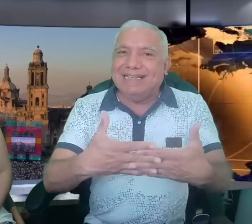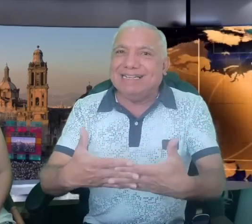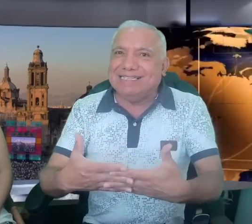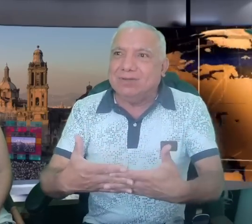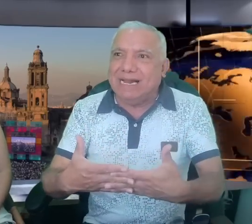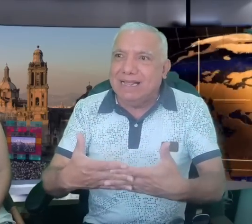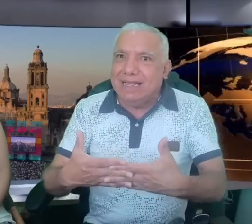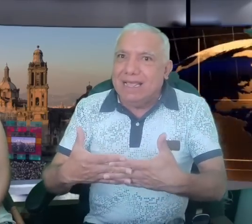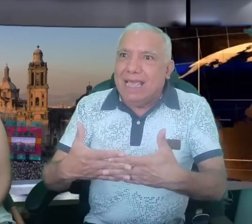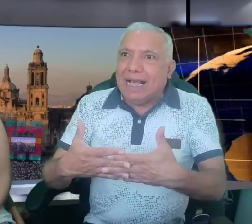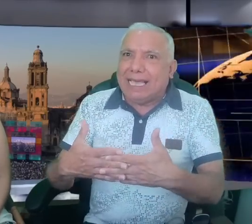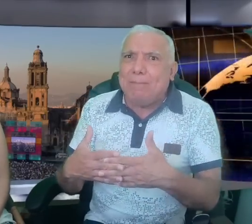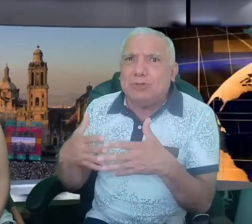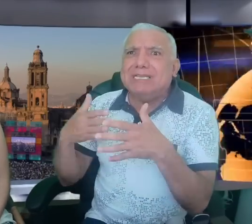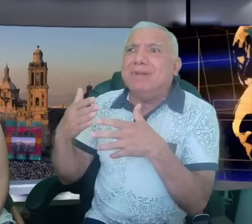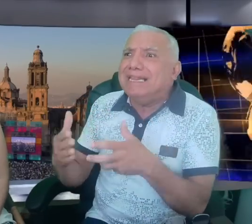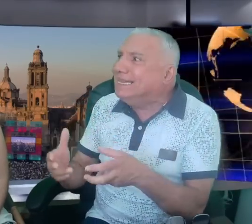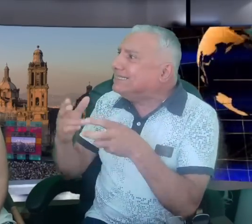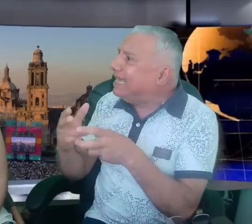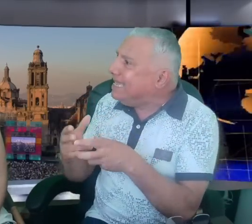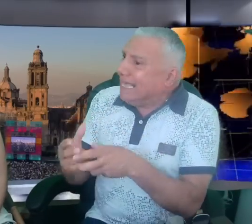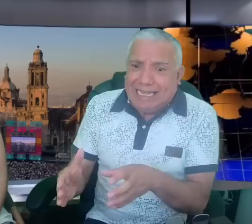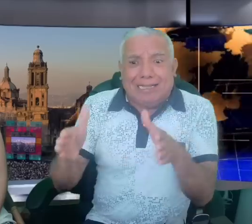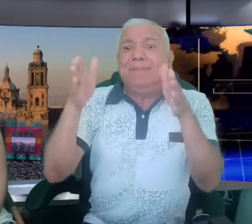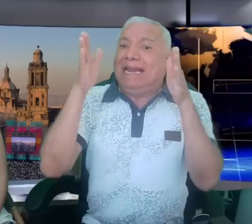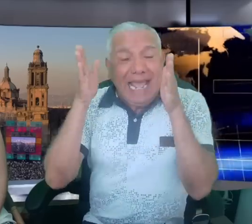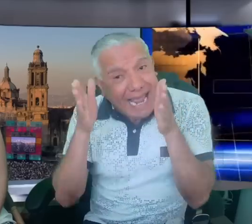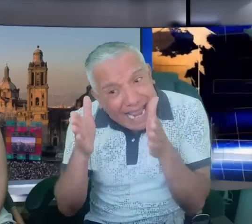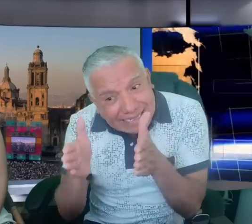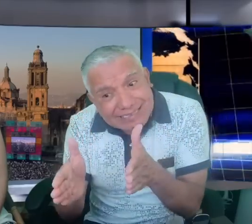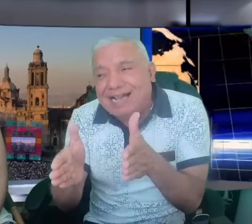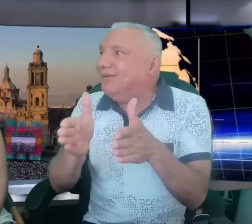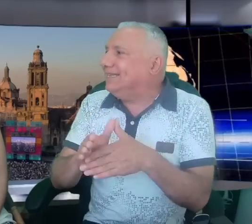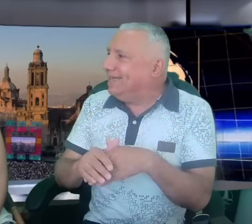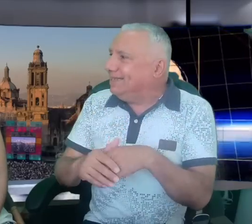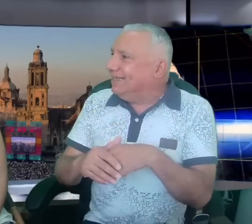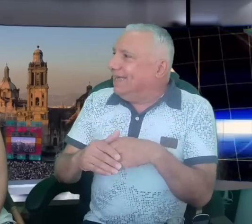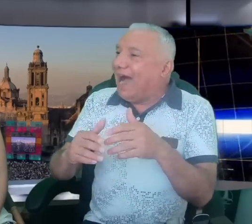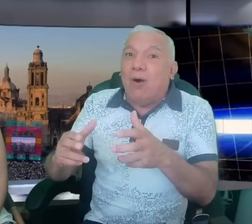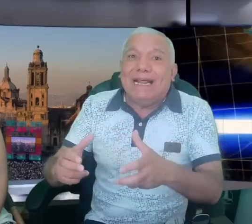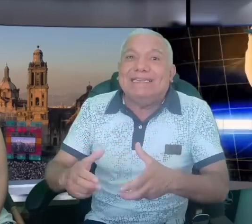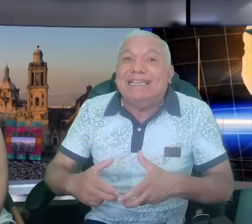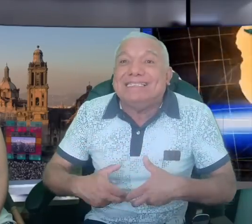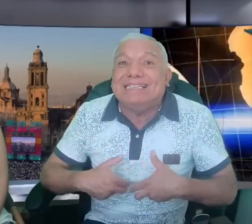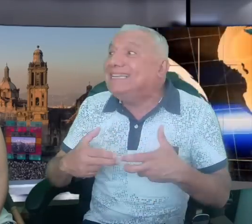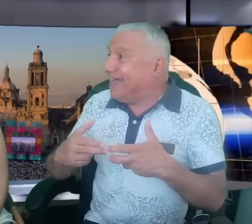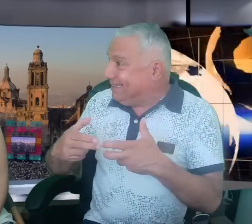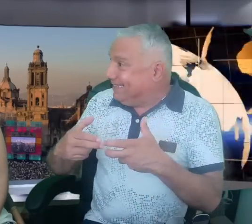lana a esta señora qué posibilidades hay que también esta jueza ahora